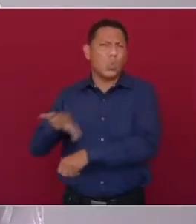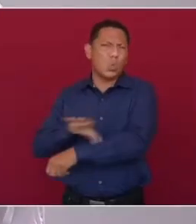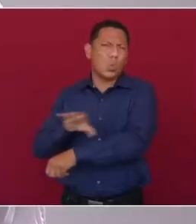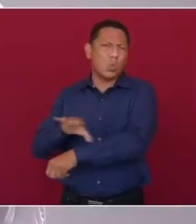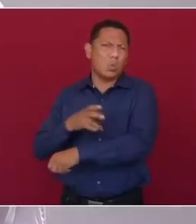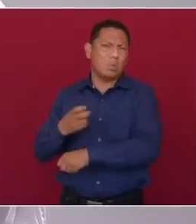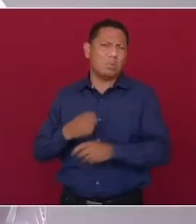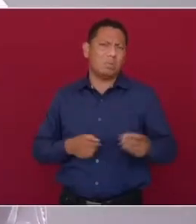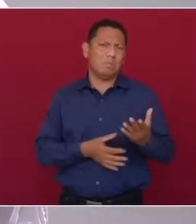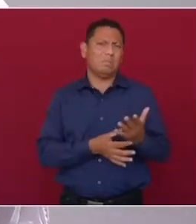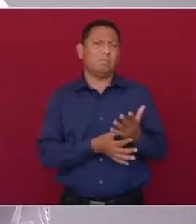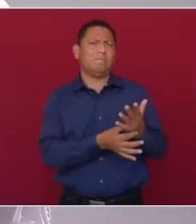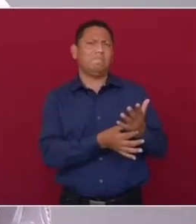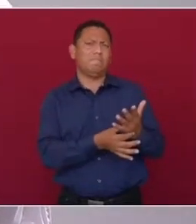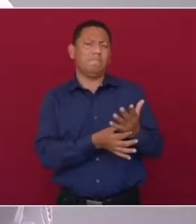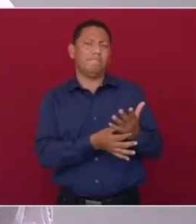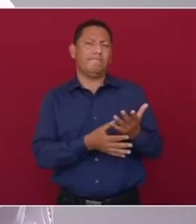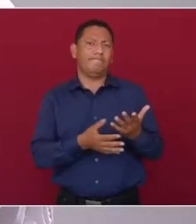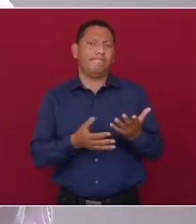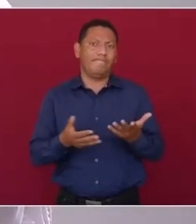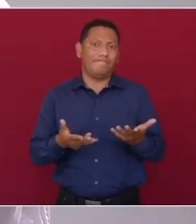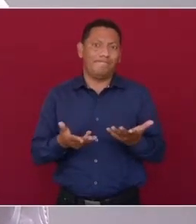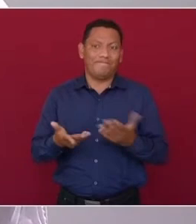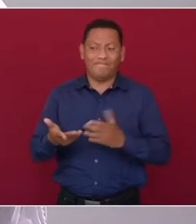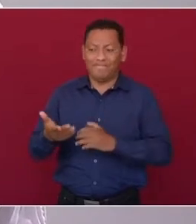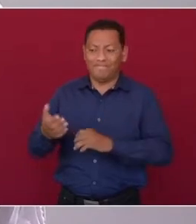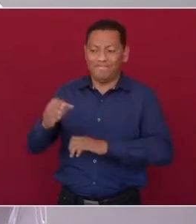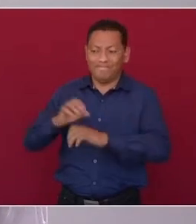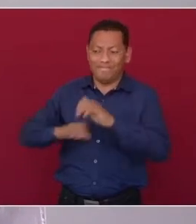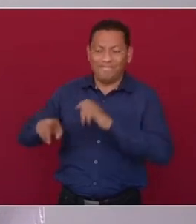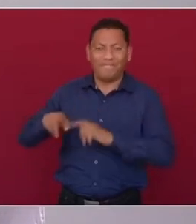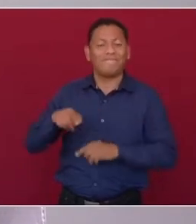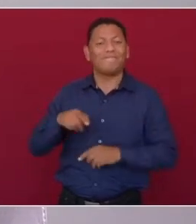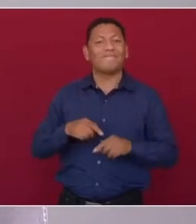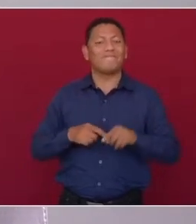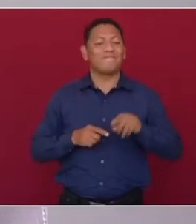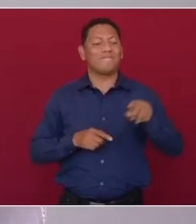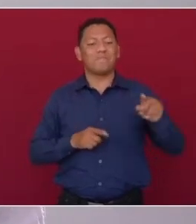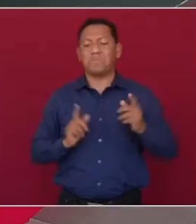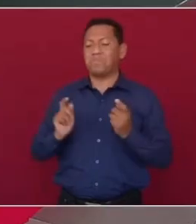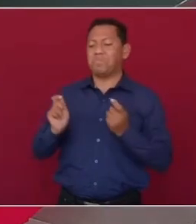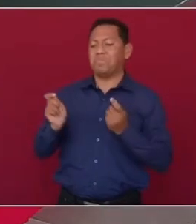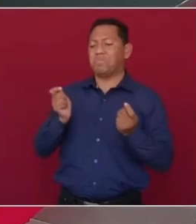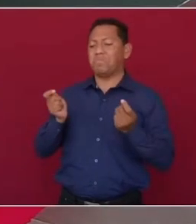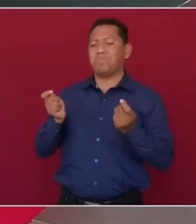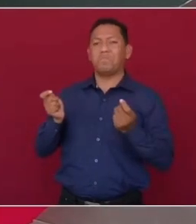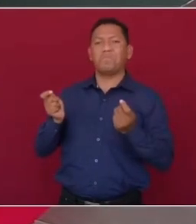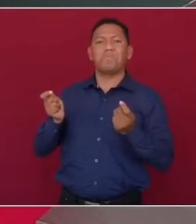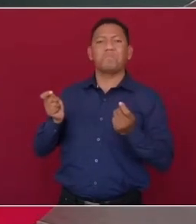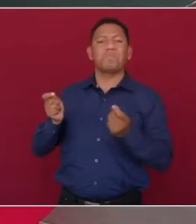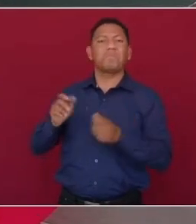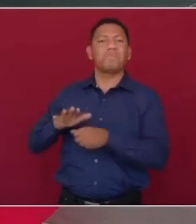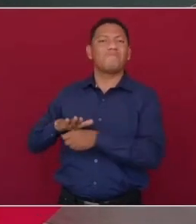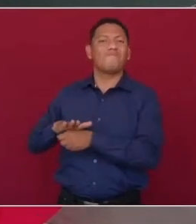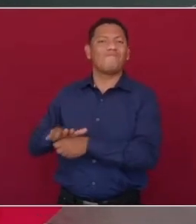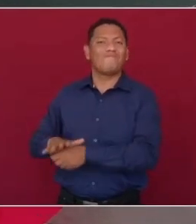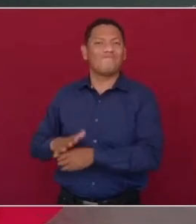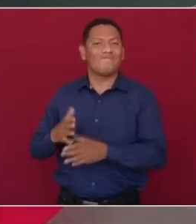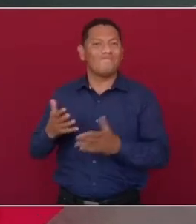Era la empresa pública ninguneada, al grado que no